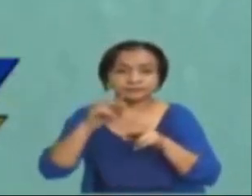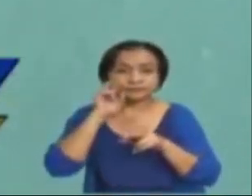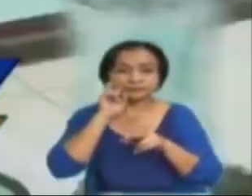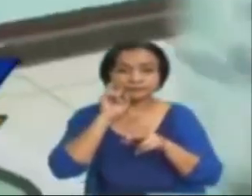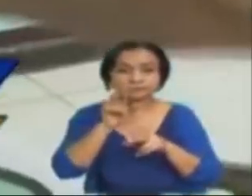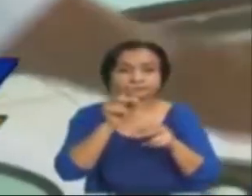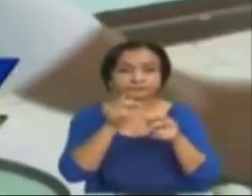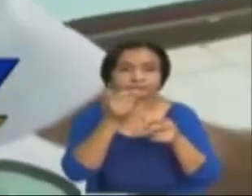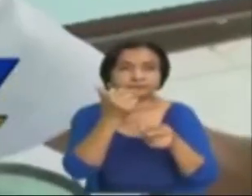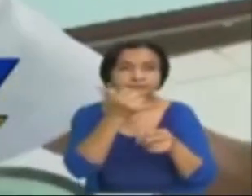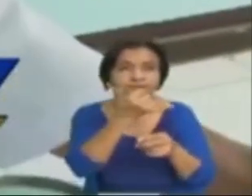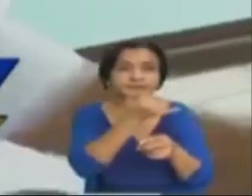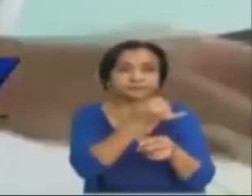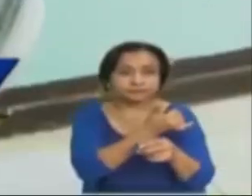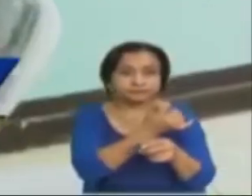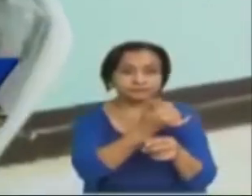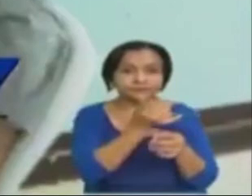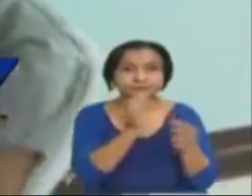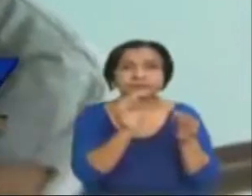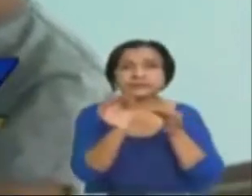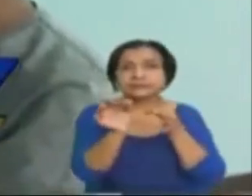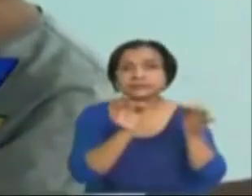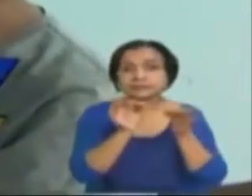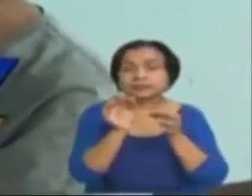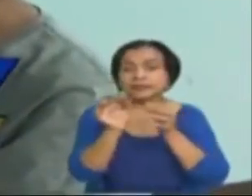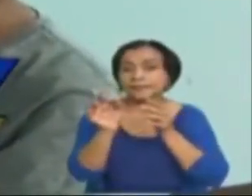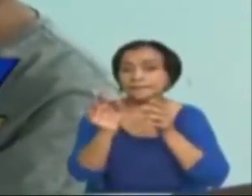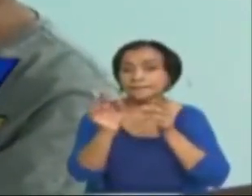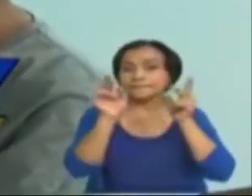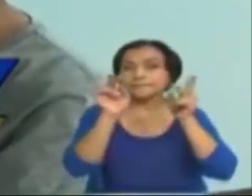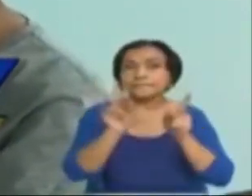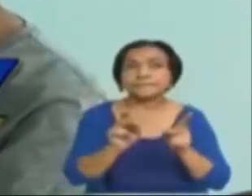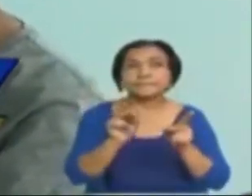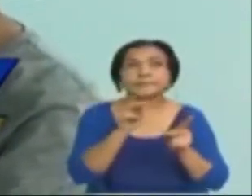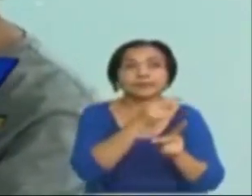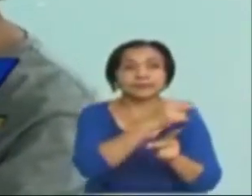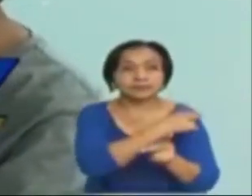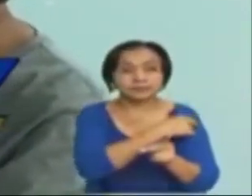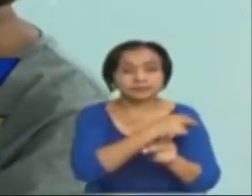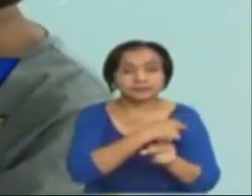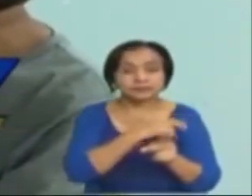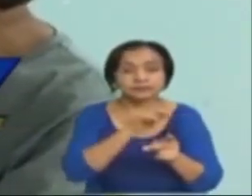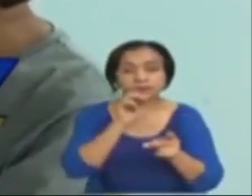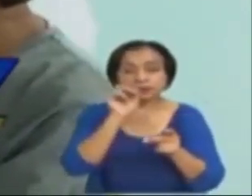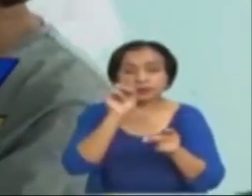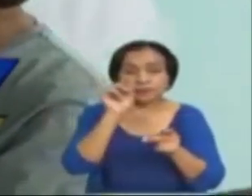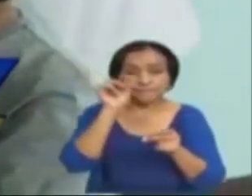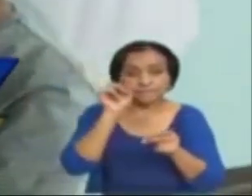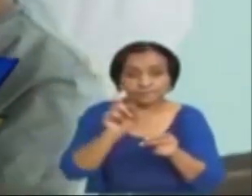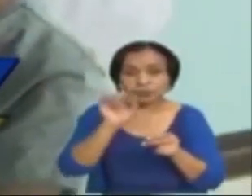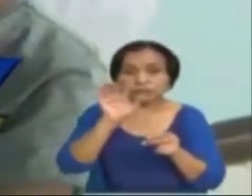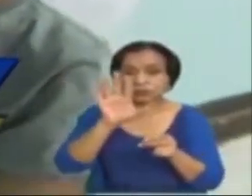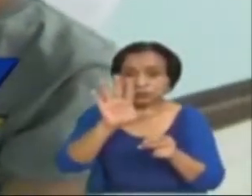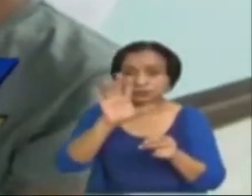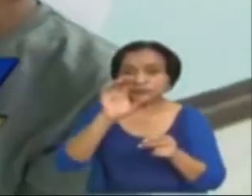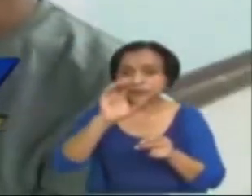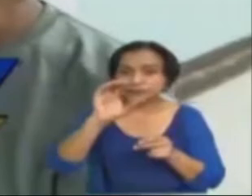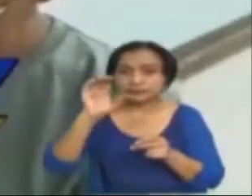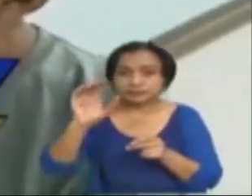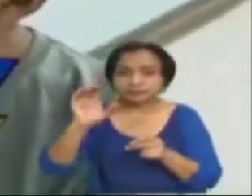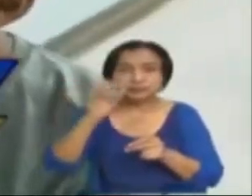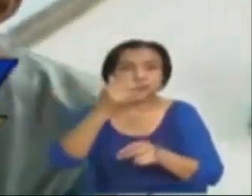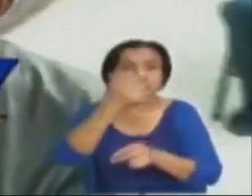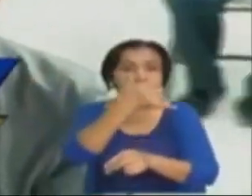las personas, el refuerzo de la vacuna Sputnik Light en todos los puestos de